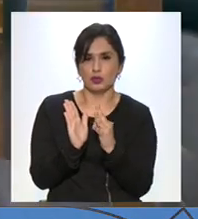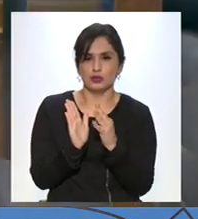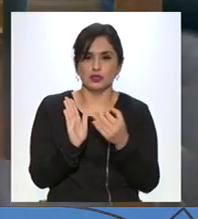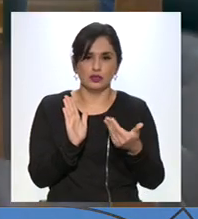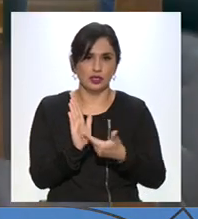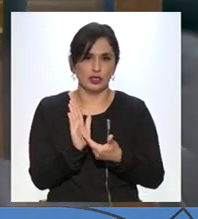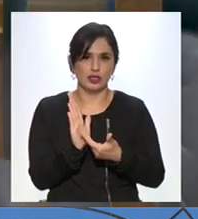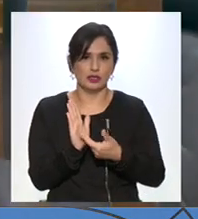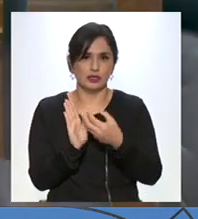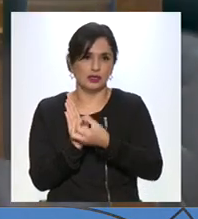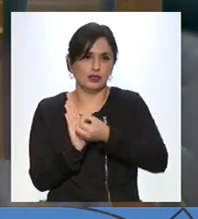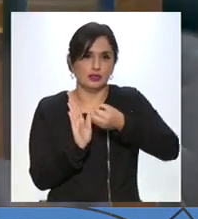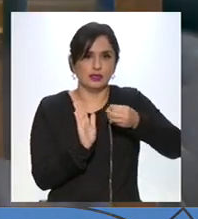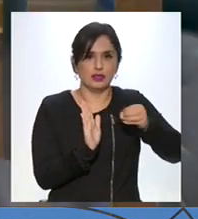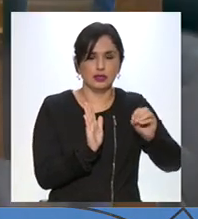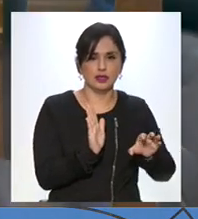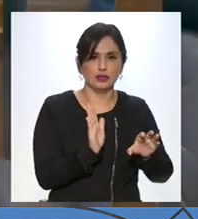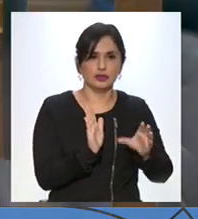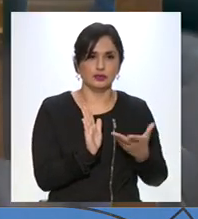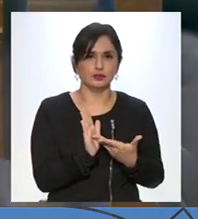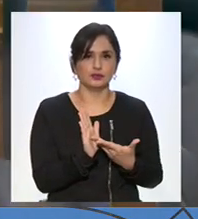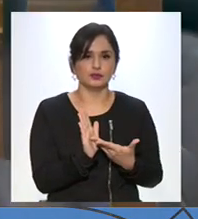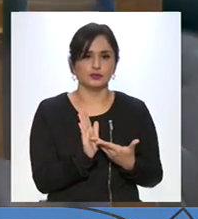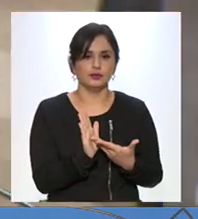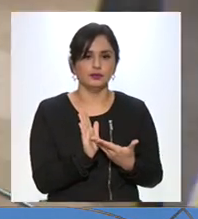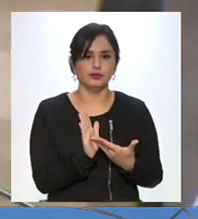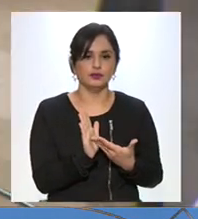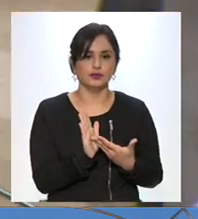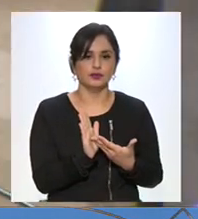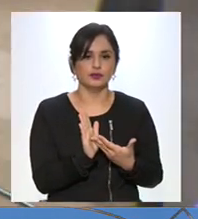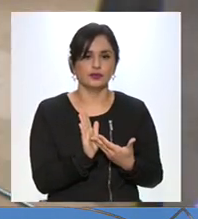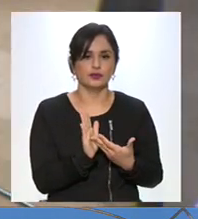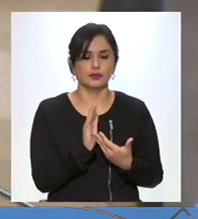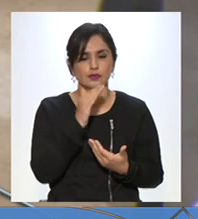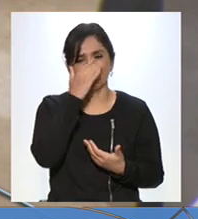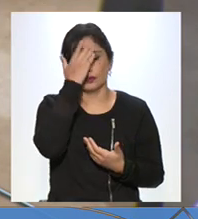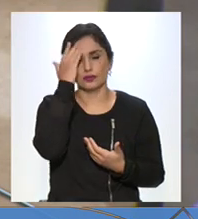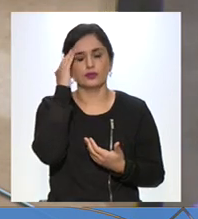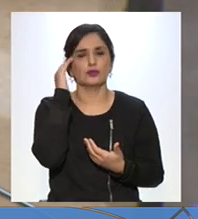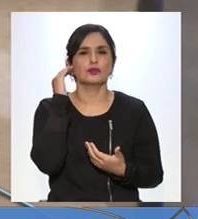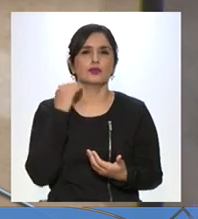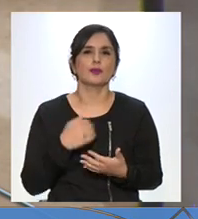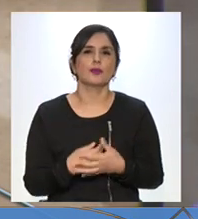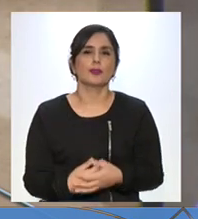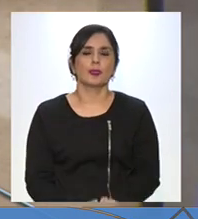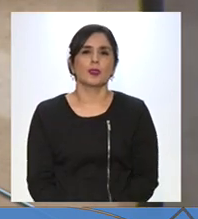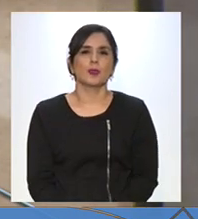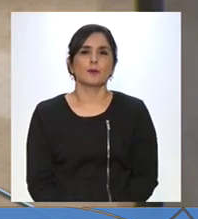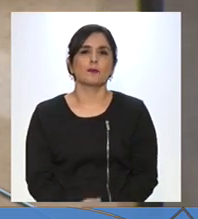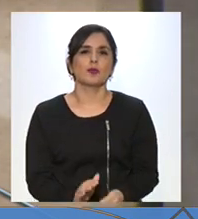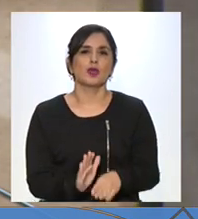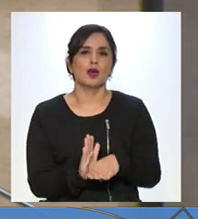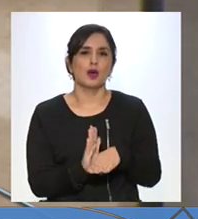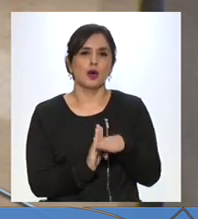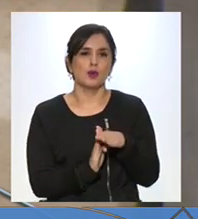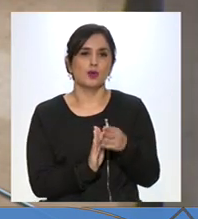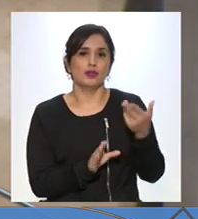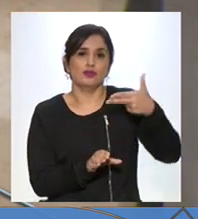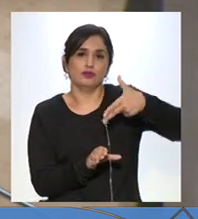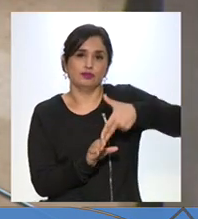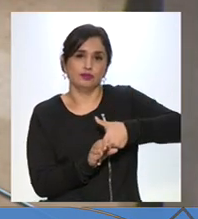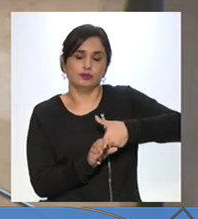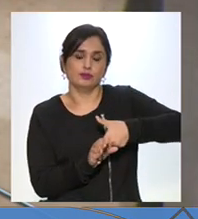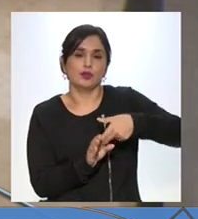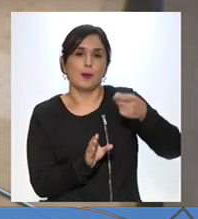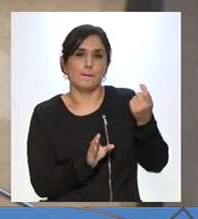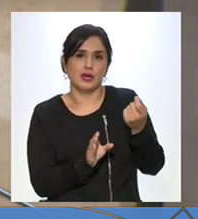en esta desagregación de las presiones sobre la inflación que está en este informe, corresponde al aumento del precio de los combustibles. Entonces podríamos